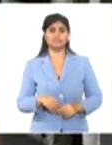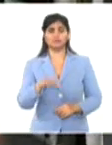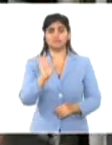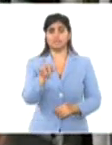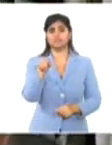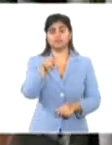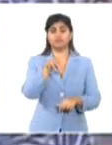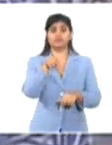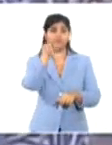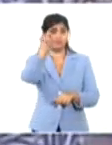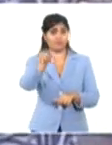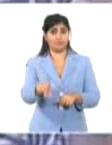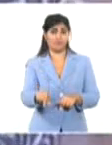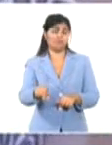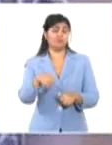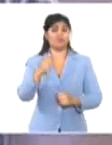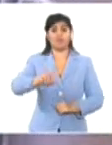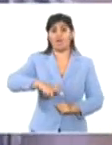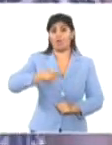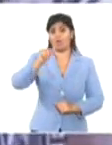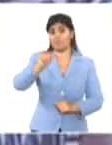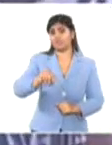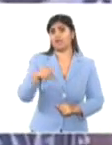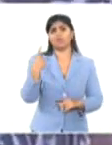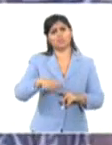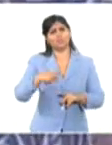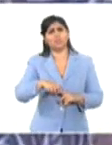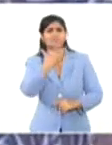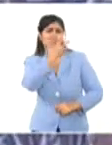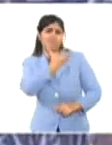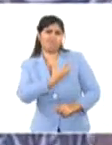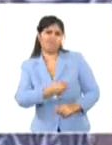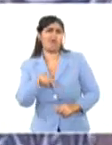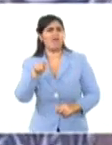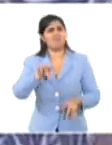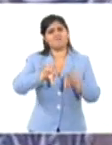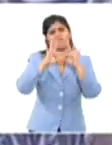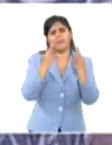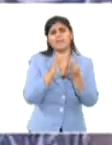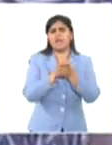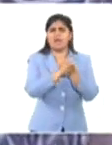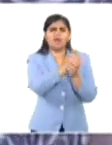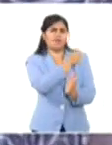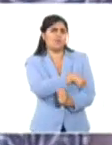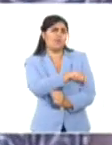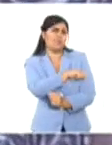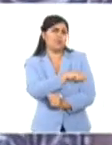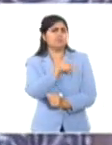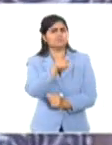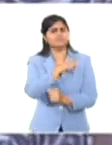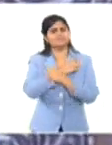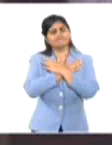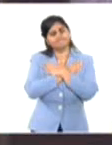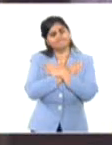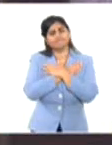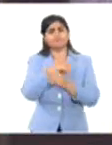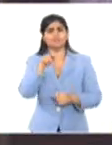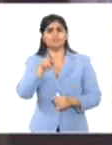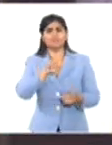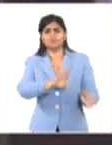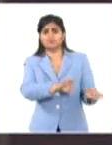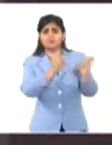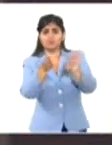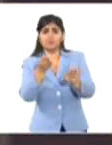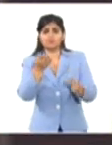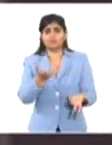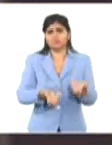artista comprometido de alto nivel artístico, admirado y querido por el público. Por decisión familiar, su cadáver será cremado